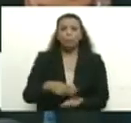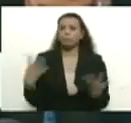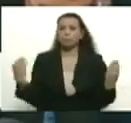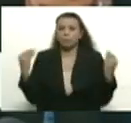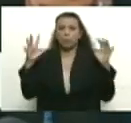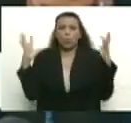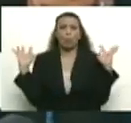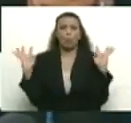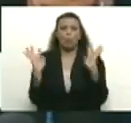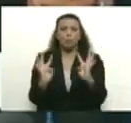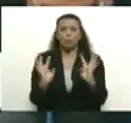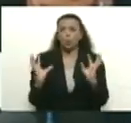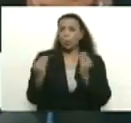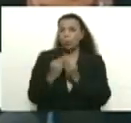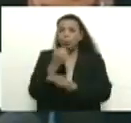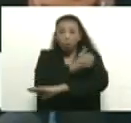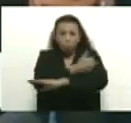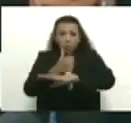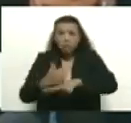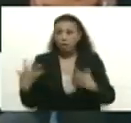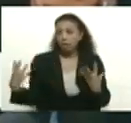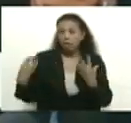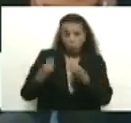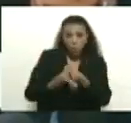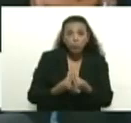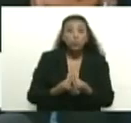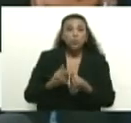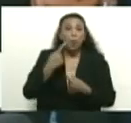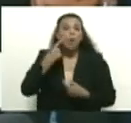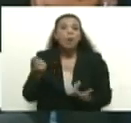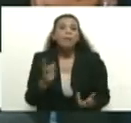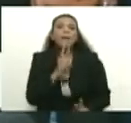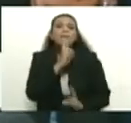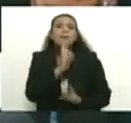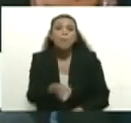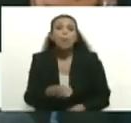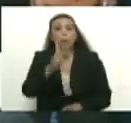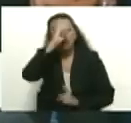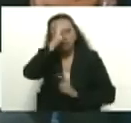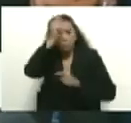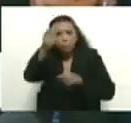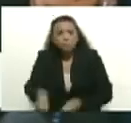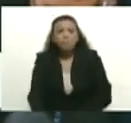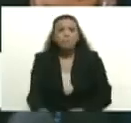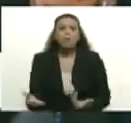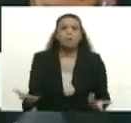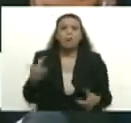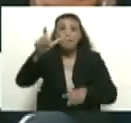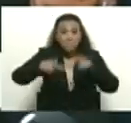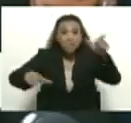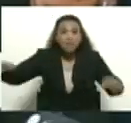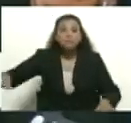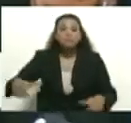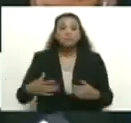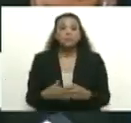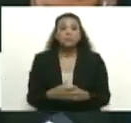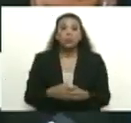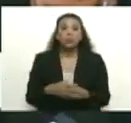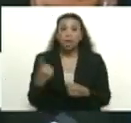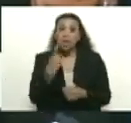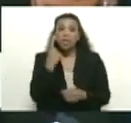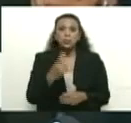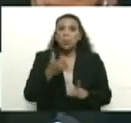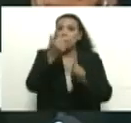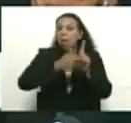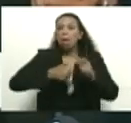Mervin, compañeros de la Dirección Nacional, tiene que ver con eso, con hacerle un reconocimiento a estas estructuras que no se